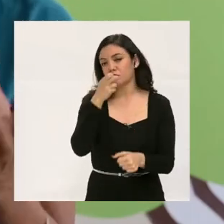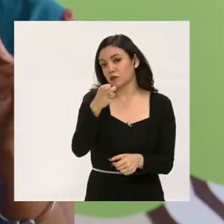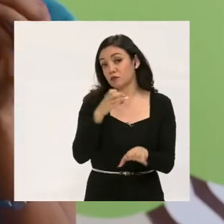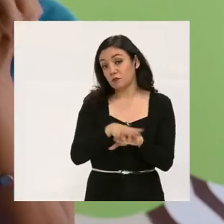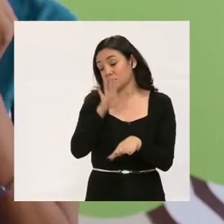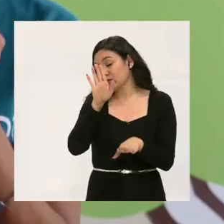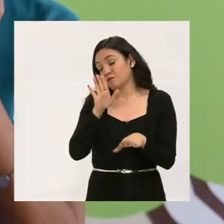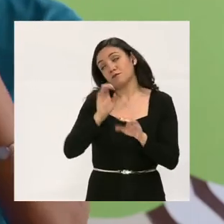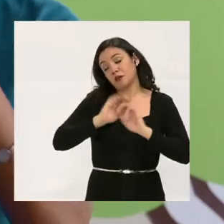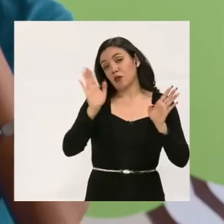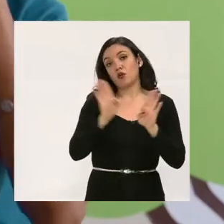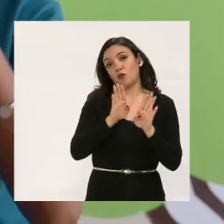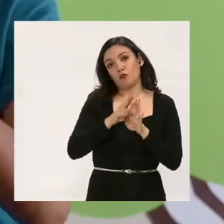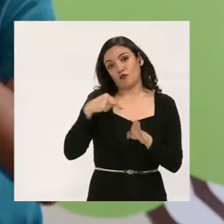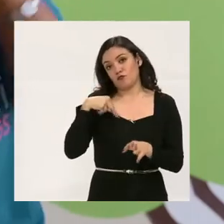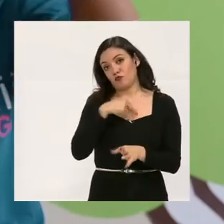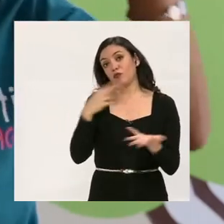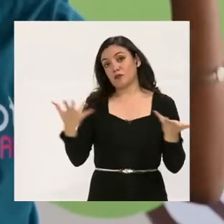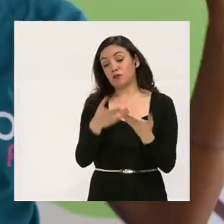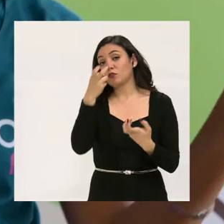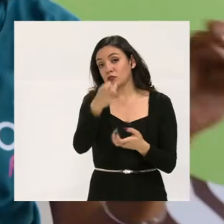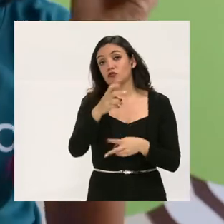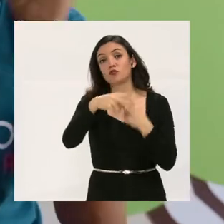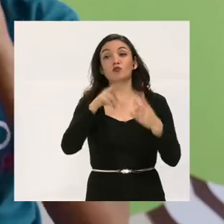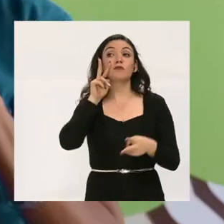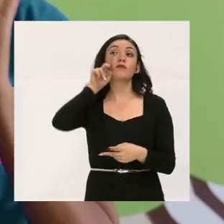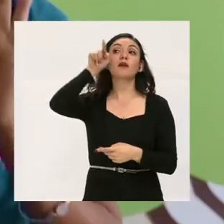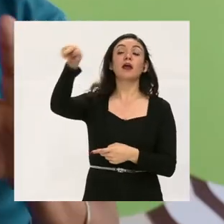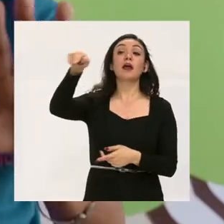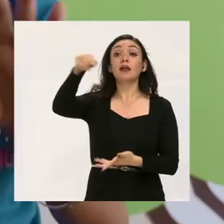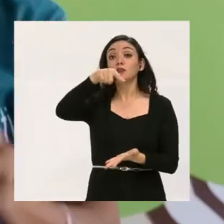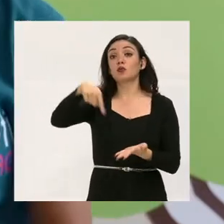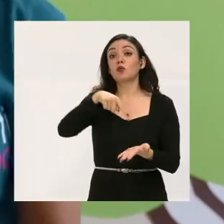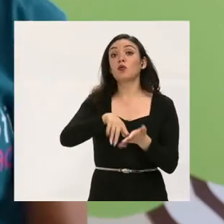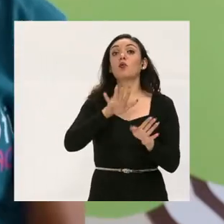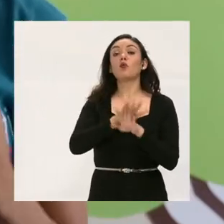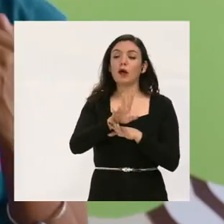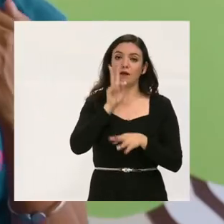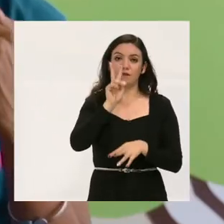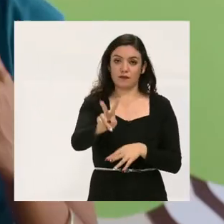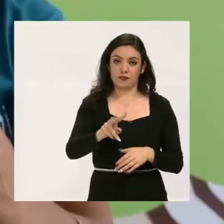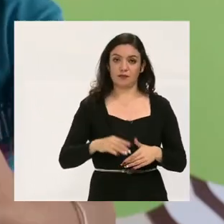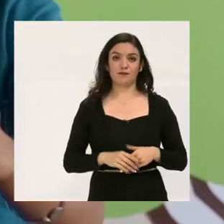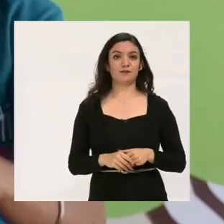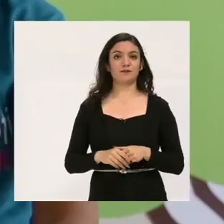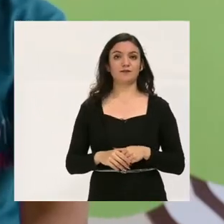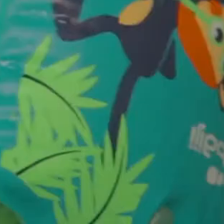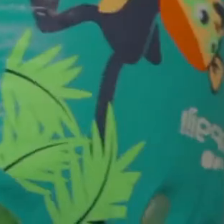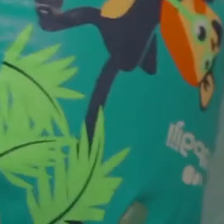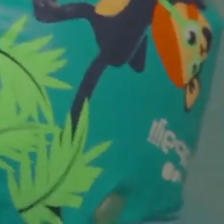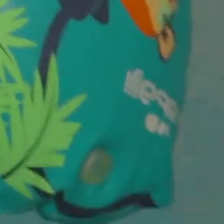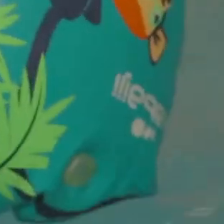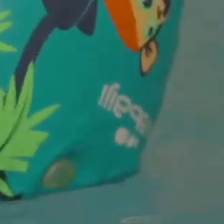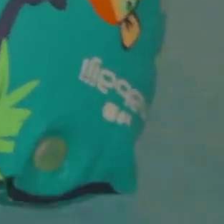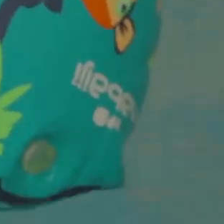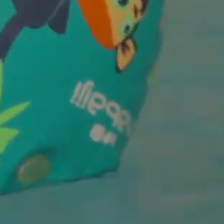atención prácticamente todo lo que nosotros hacemos allá se es donde se va a ver como en el resultado